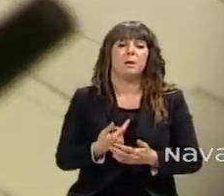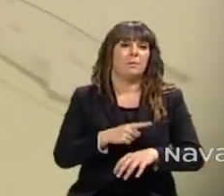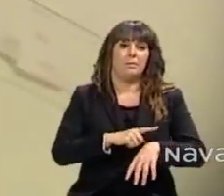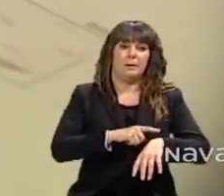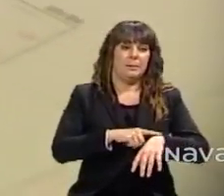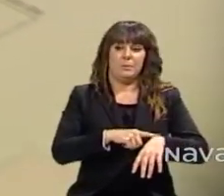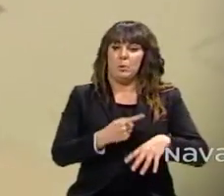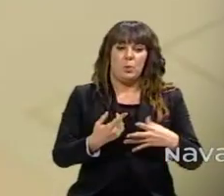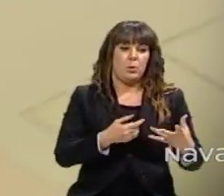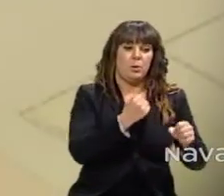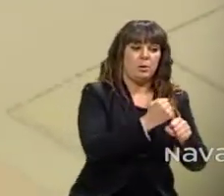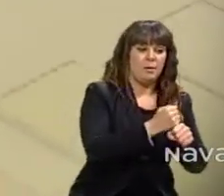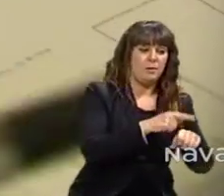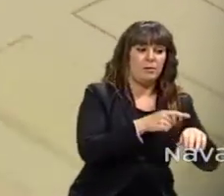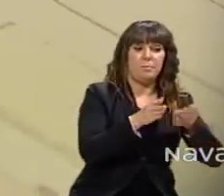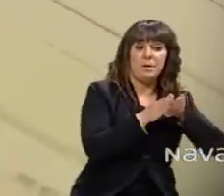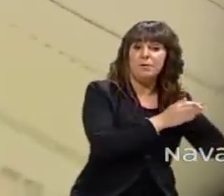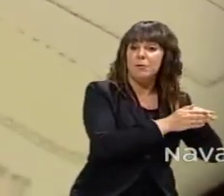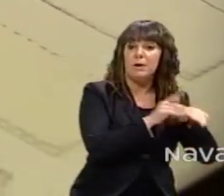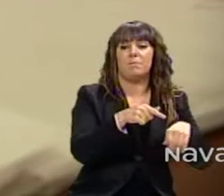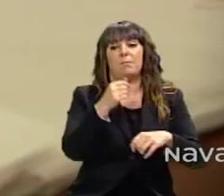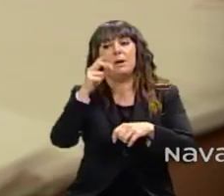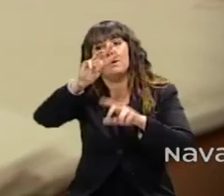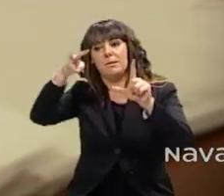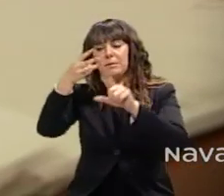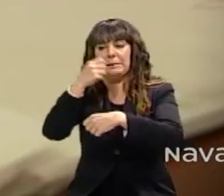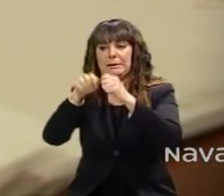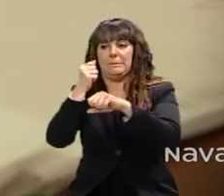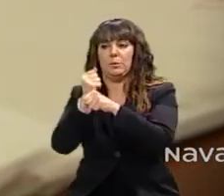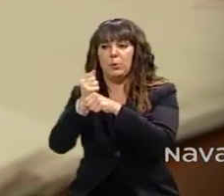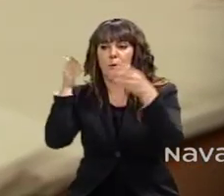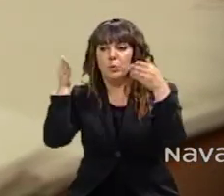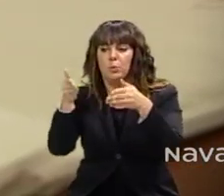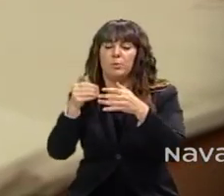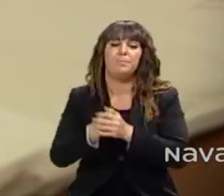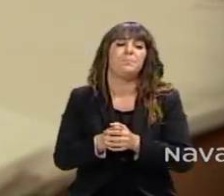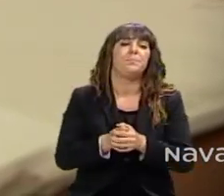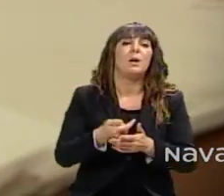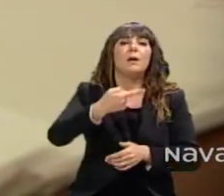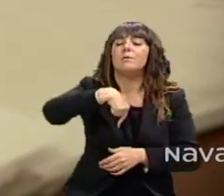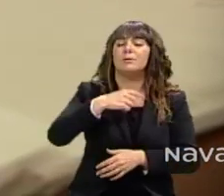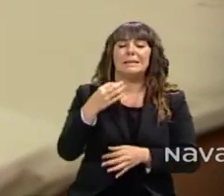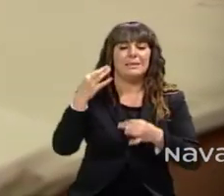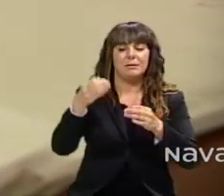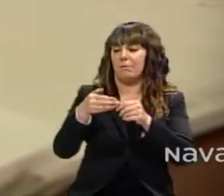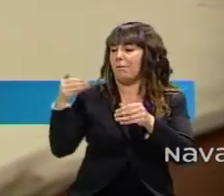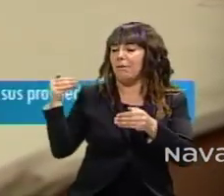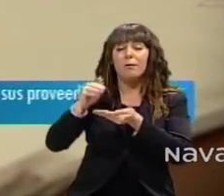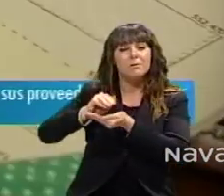pues de donde podemos. A mí me resulta muy divertido, nos gusta mucho la moda, siempre nos han gustado mucho los trapitos y de compras.